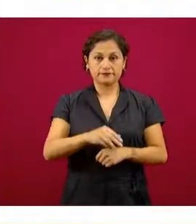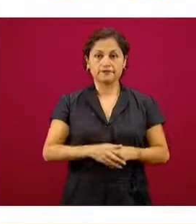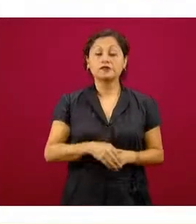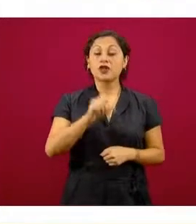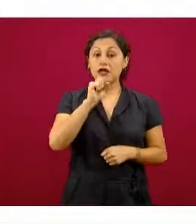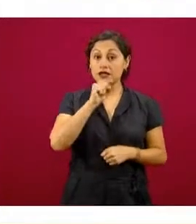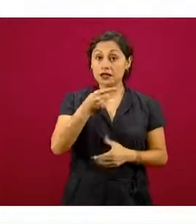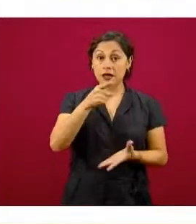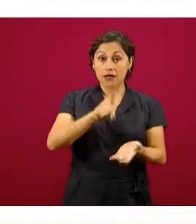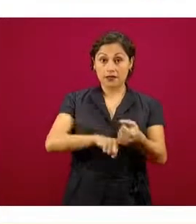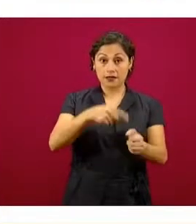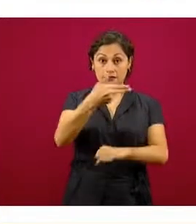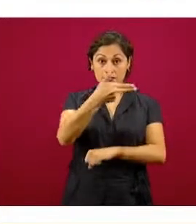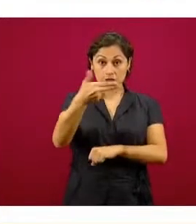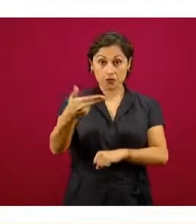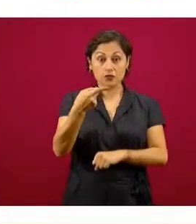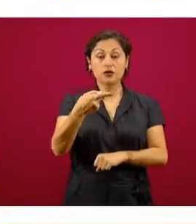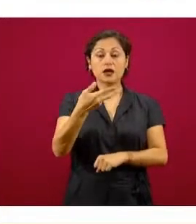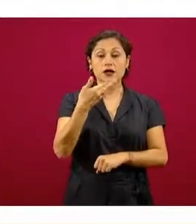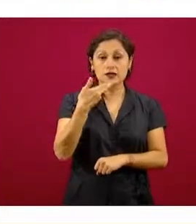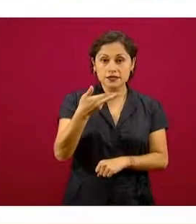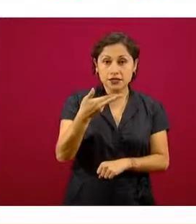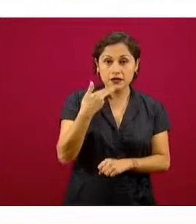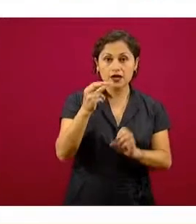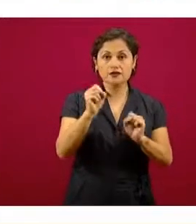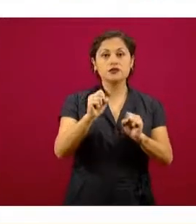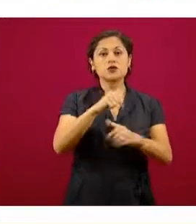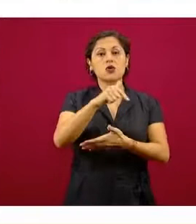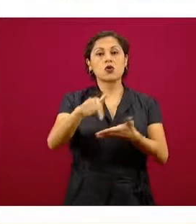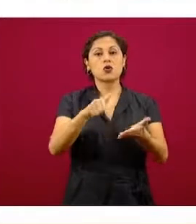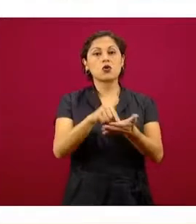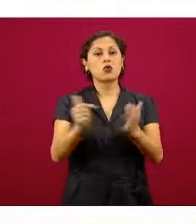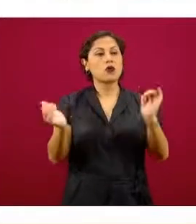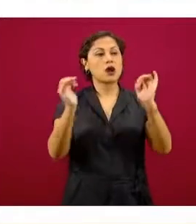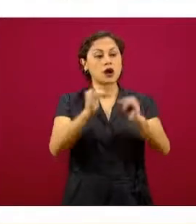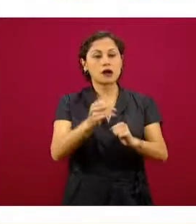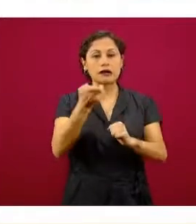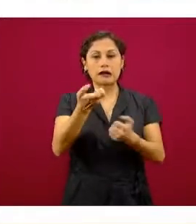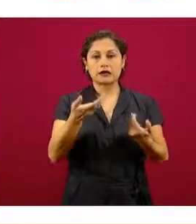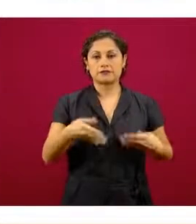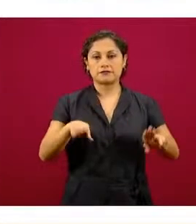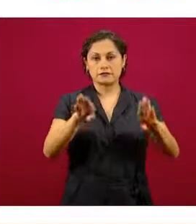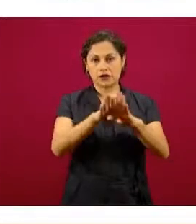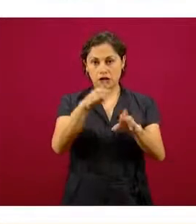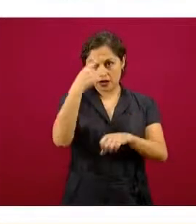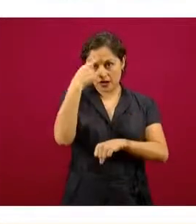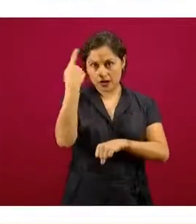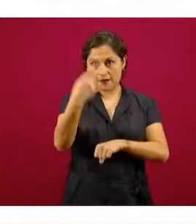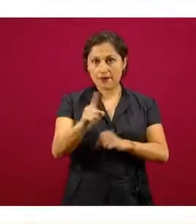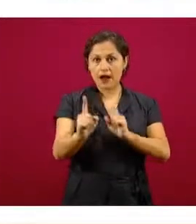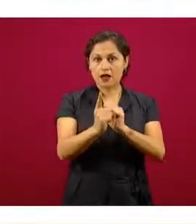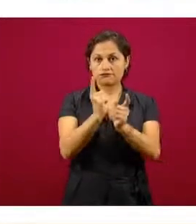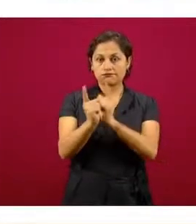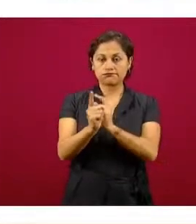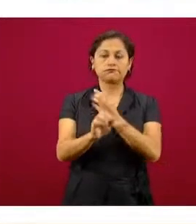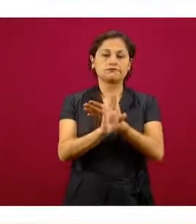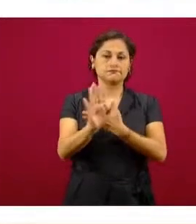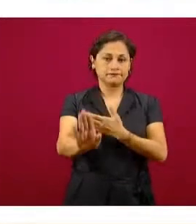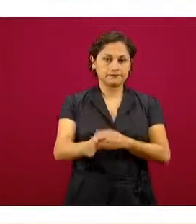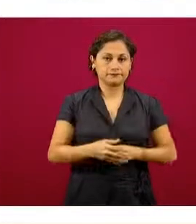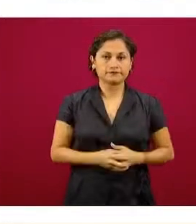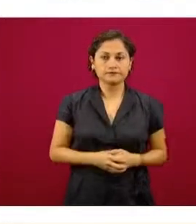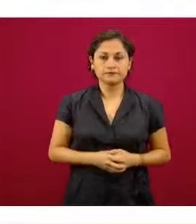áreas comunes, así como sus restaurantes, se mantienen cerrados precisamente para impedir la interacción entre las personas. Si estamos